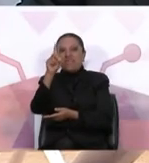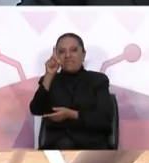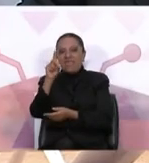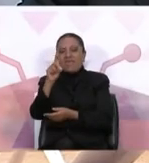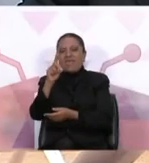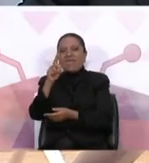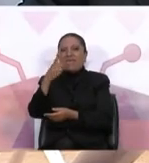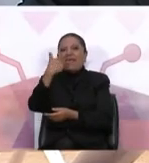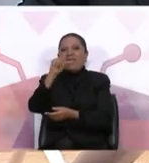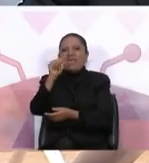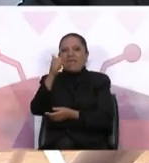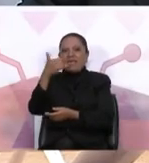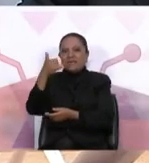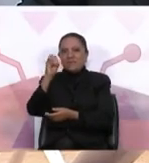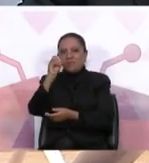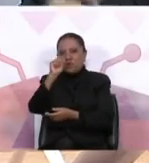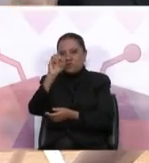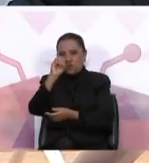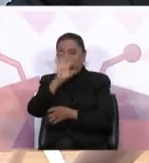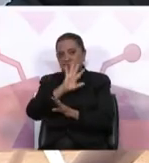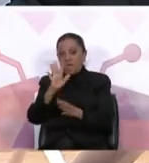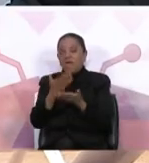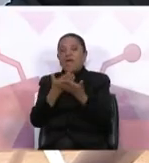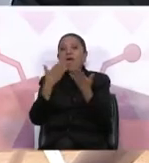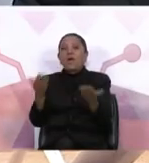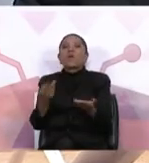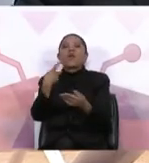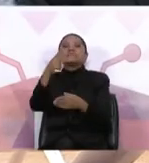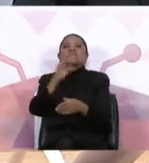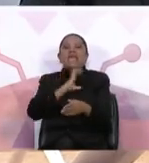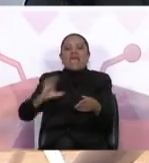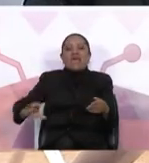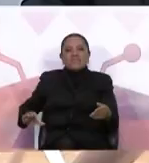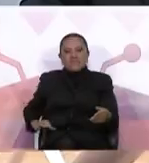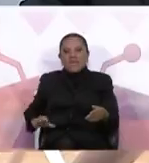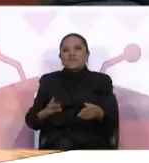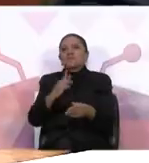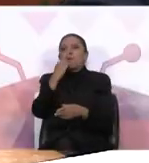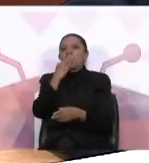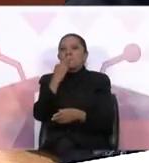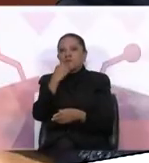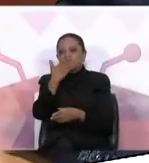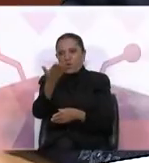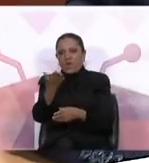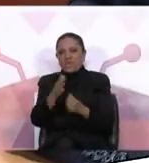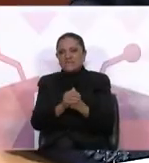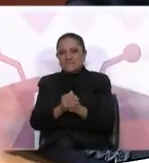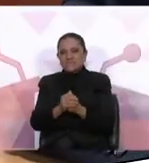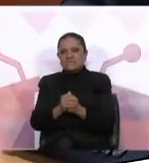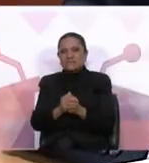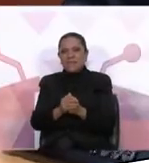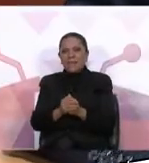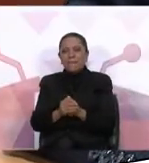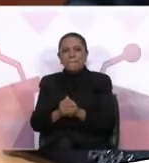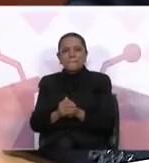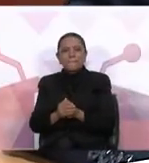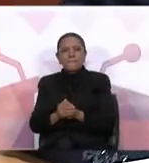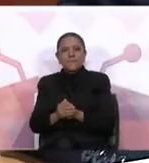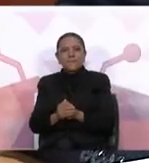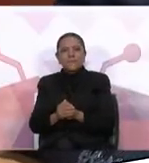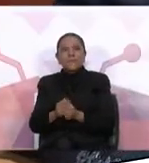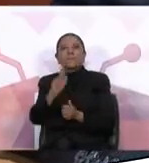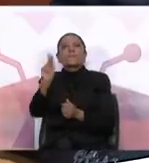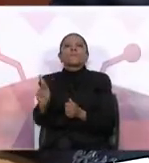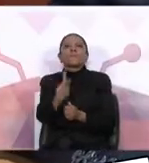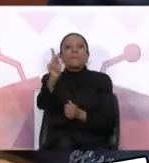candidato del partido humanista mario rojas alba hasta por un minuto y medio pueblo de morelos